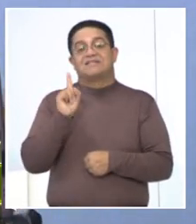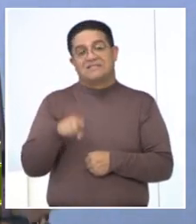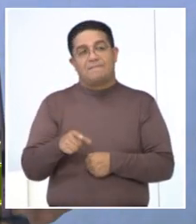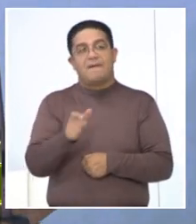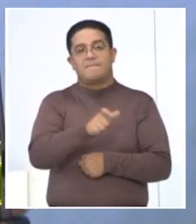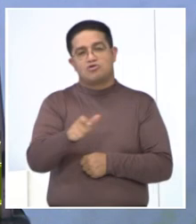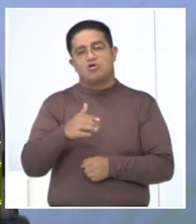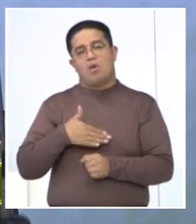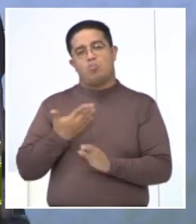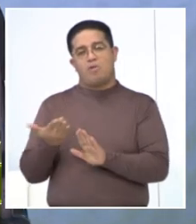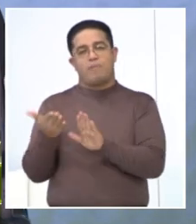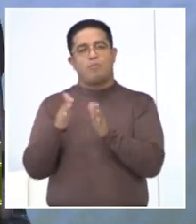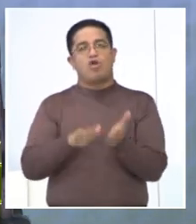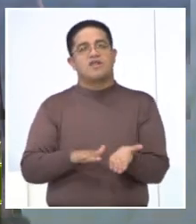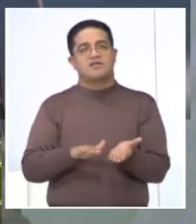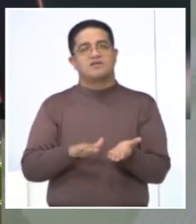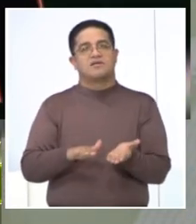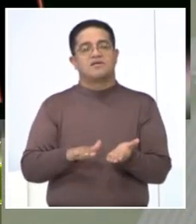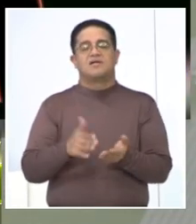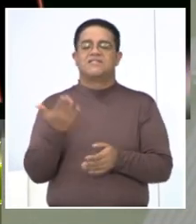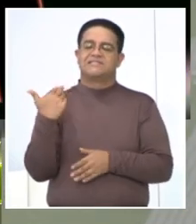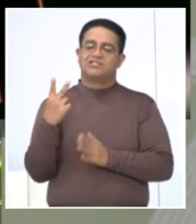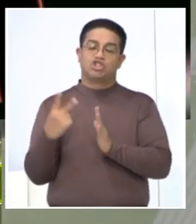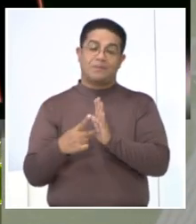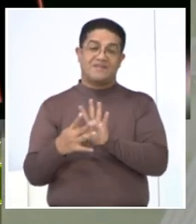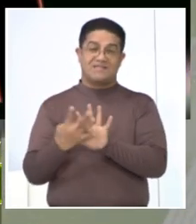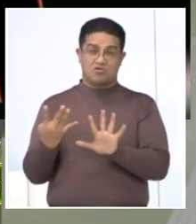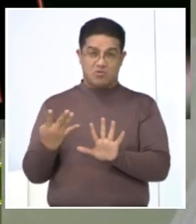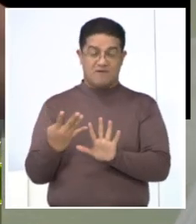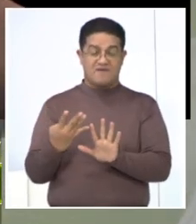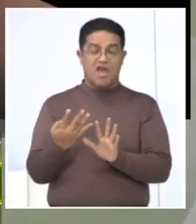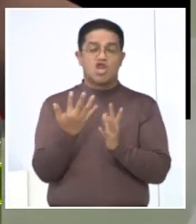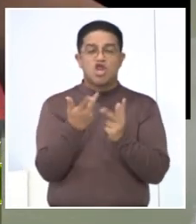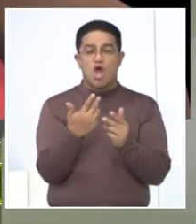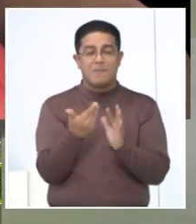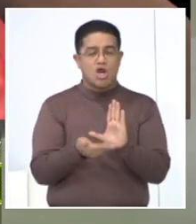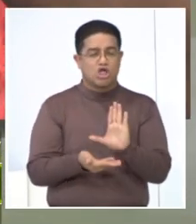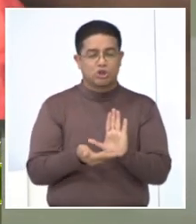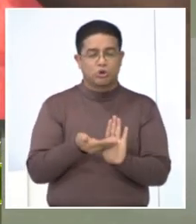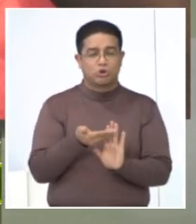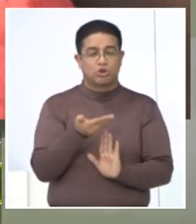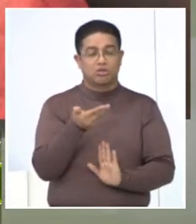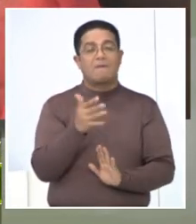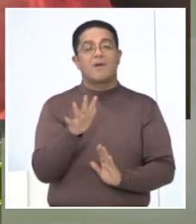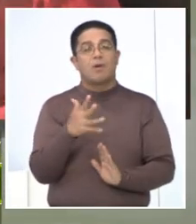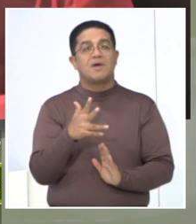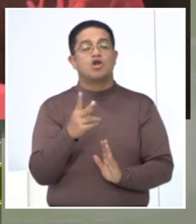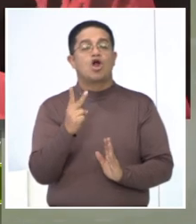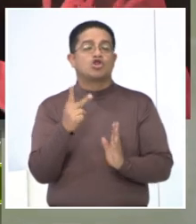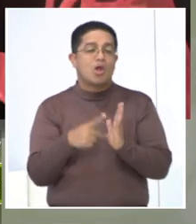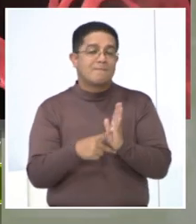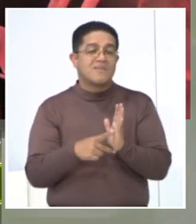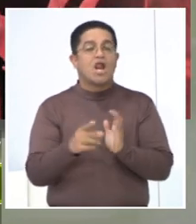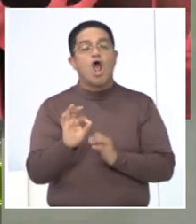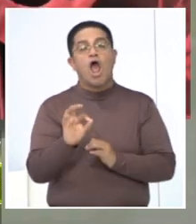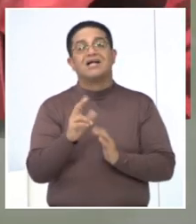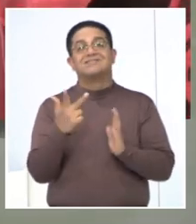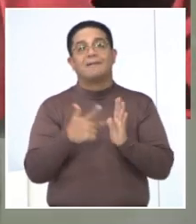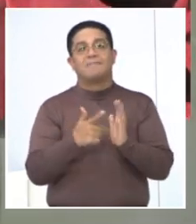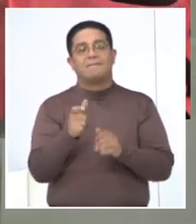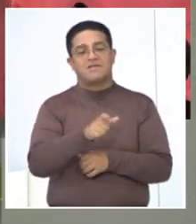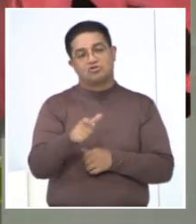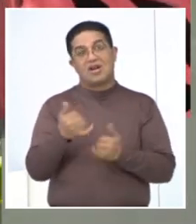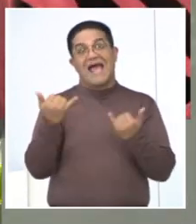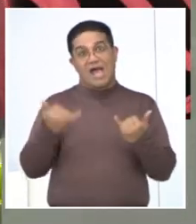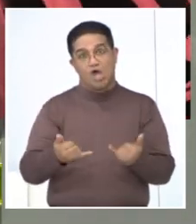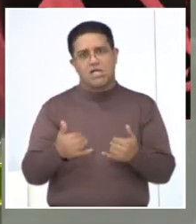Y como acabas de hacer mención, en el año 2019 las estadísticas reportaban que había aproximadamente 2.000 a 3.000 casos. En la actualidad se